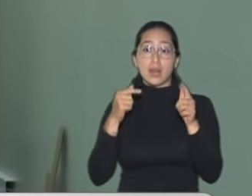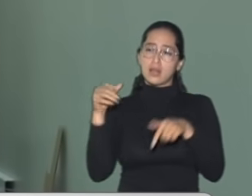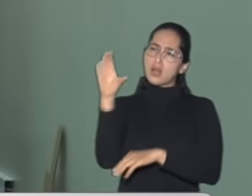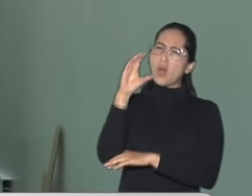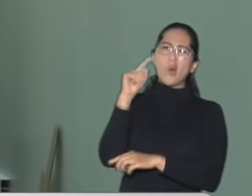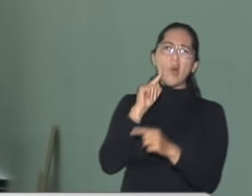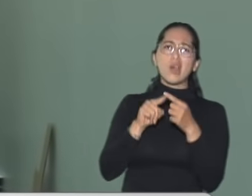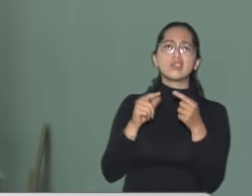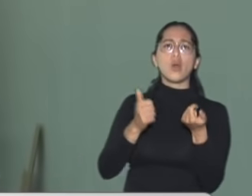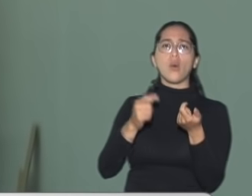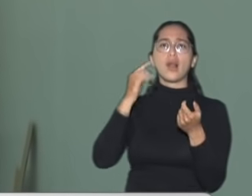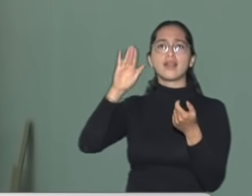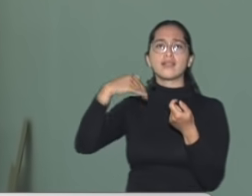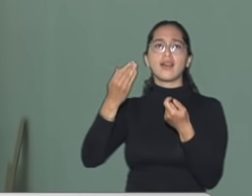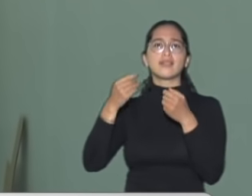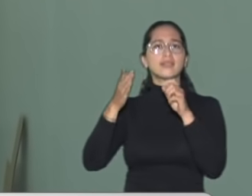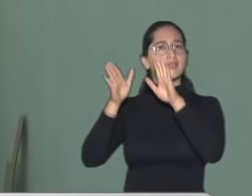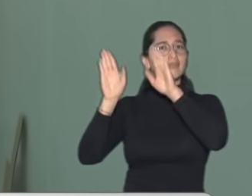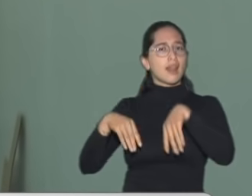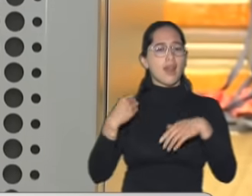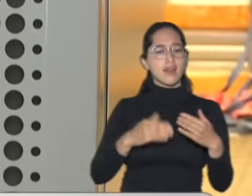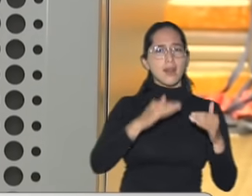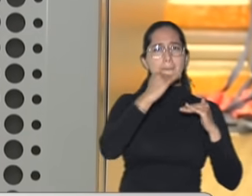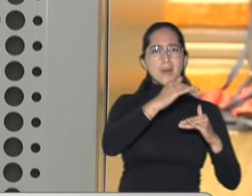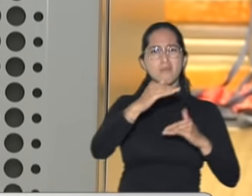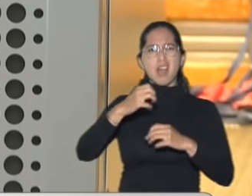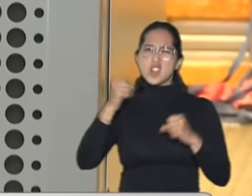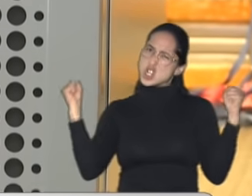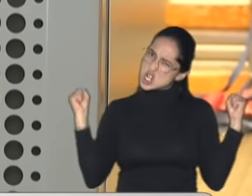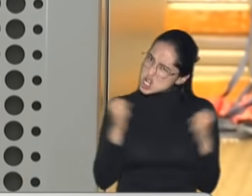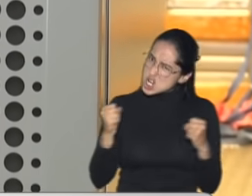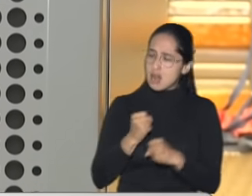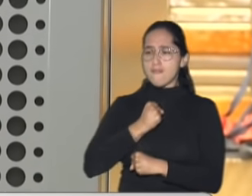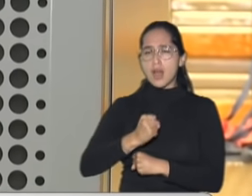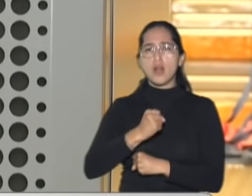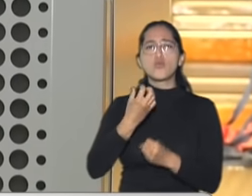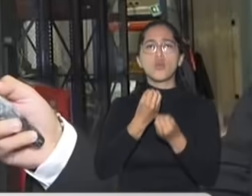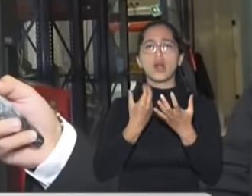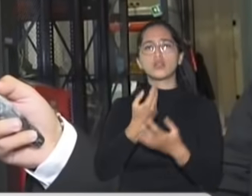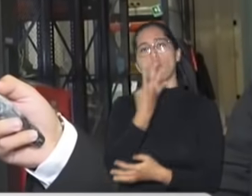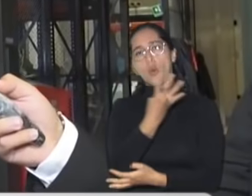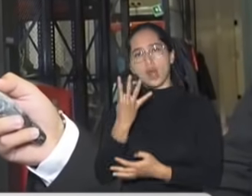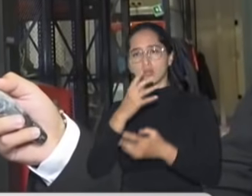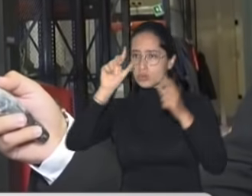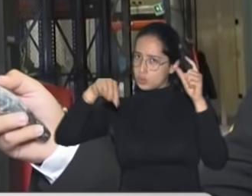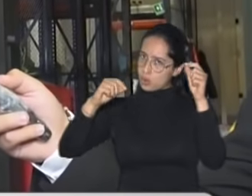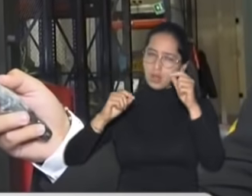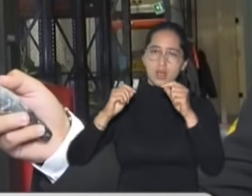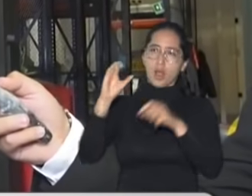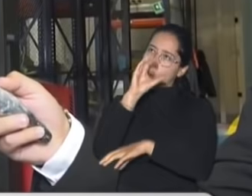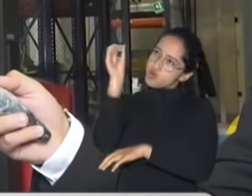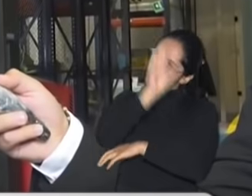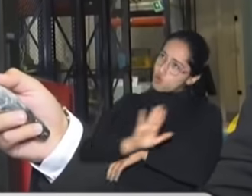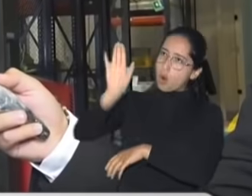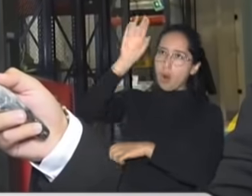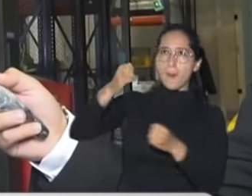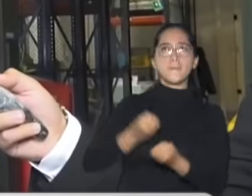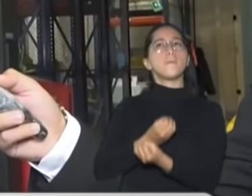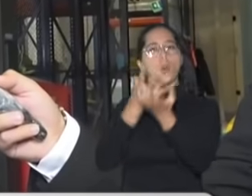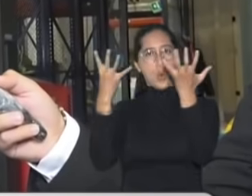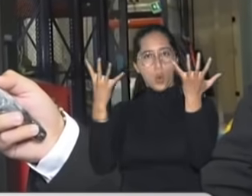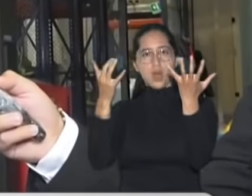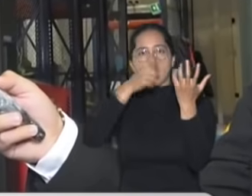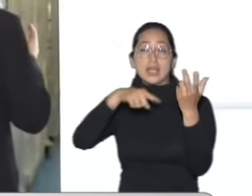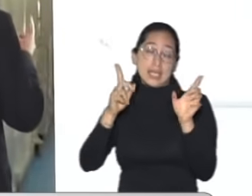a 44 ultracongeladores en todo el país. Desde allí se distribuirá a todo el territorio nacional. Es posible que lleguemos a